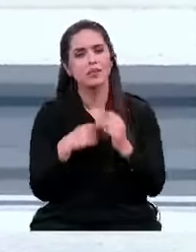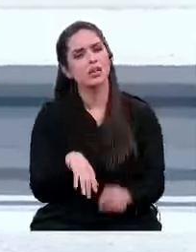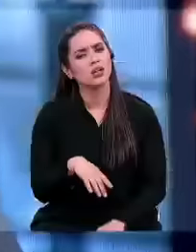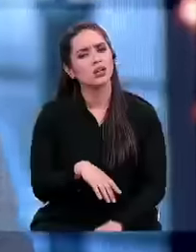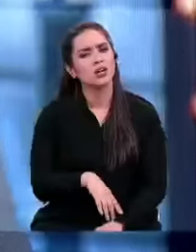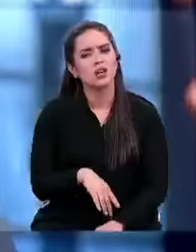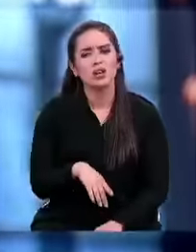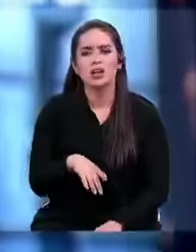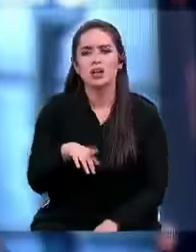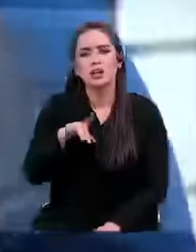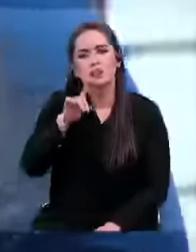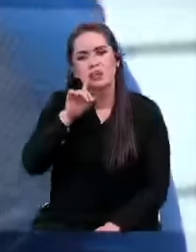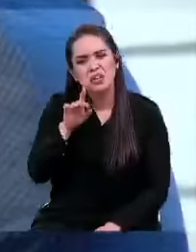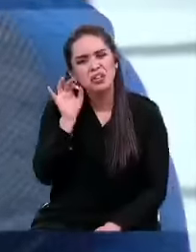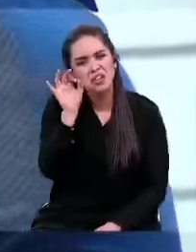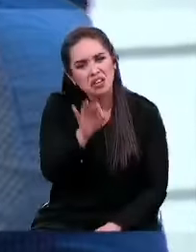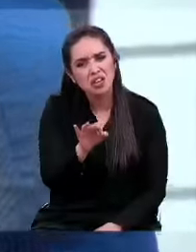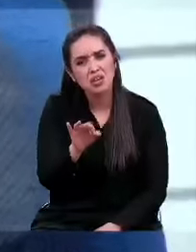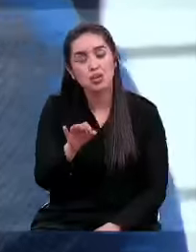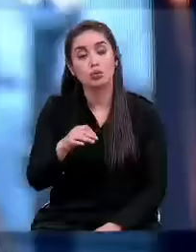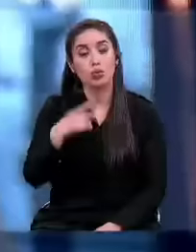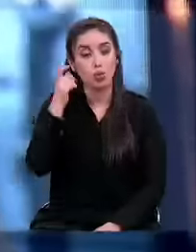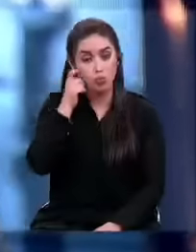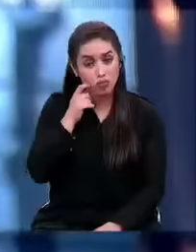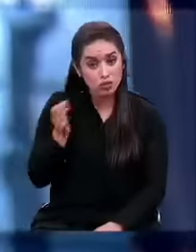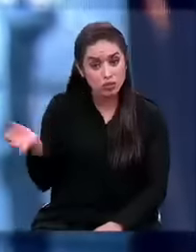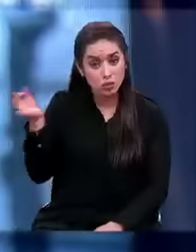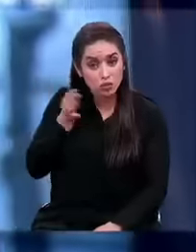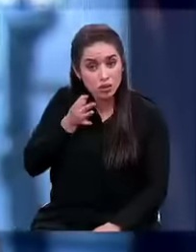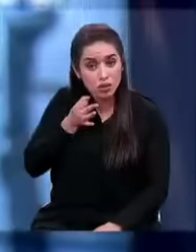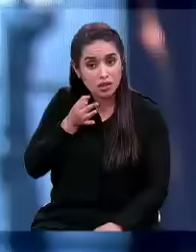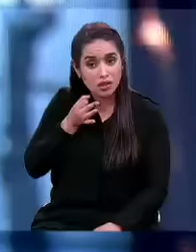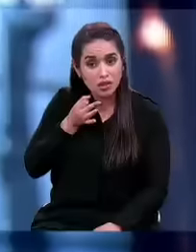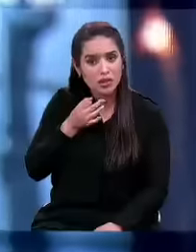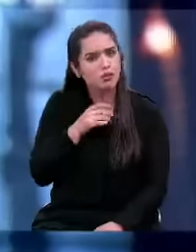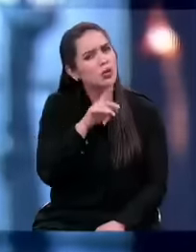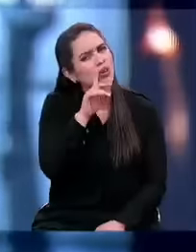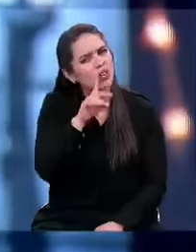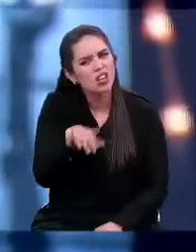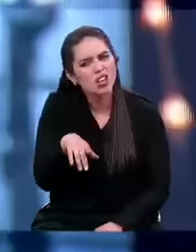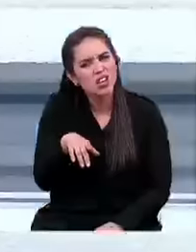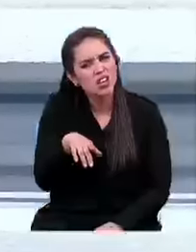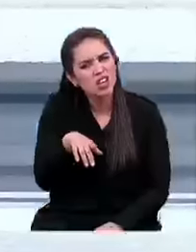eso a usted? Don Francisco me lo dijo. ¿Quién es don Francisco?